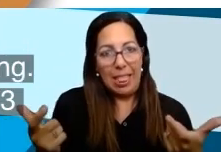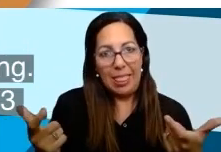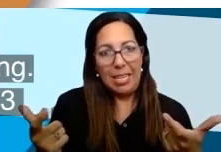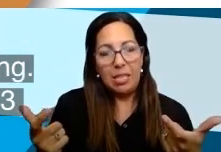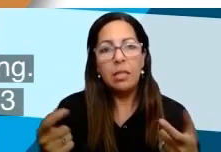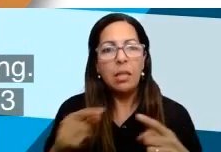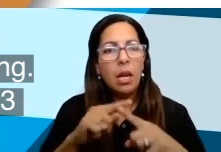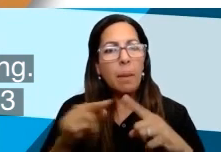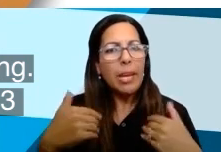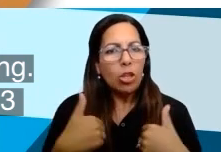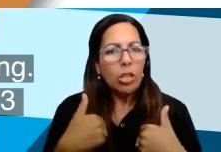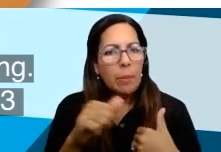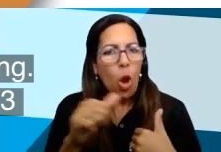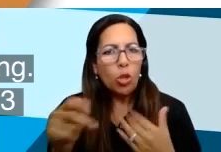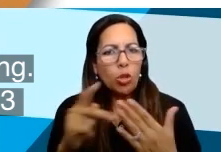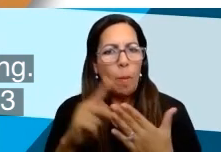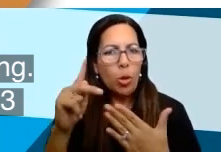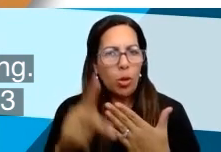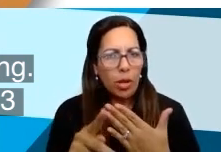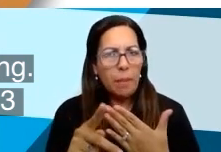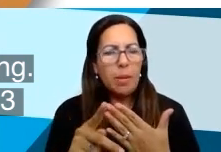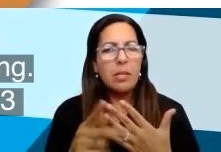programas que estamos trabajando, como sería